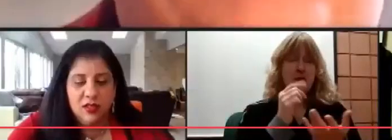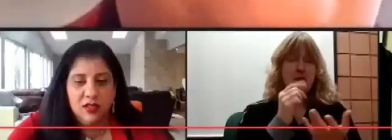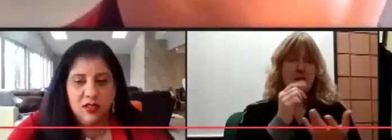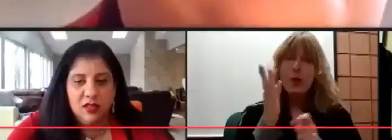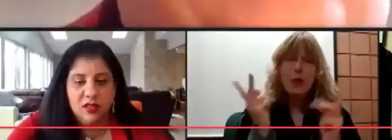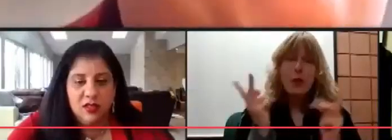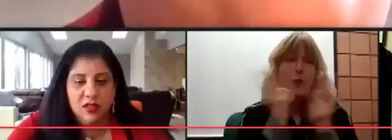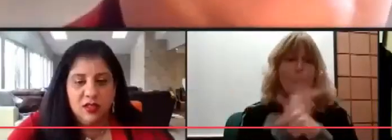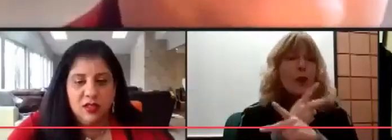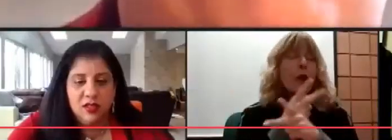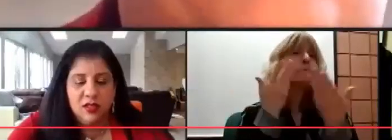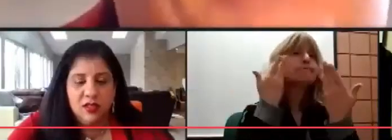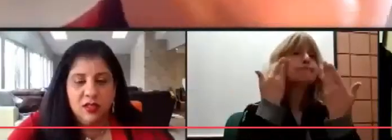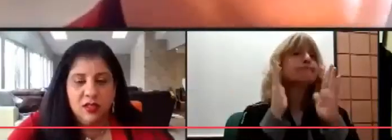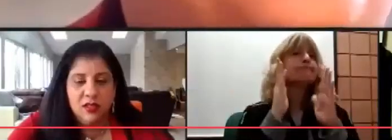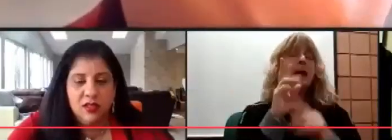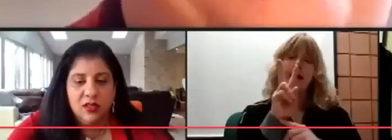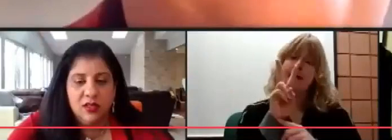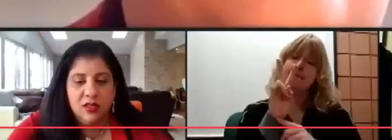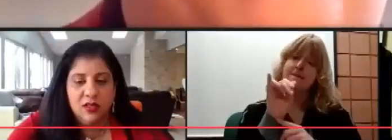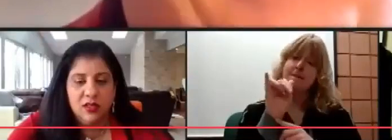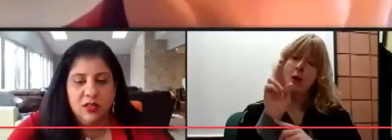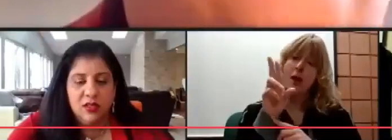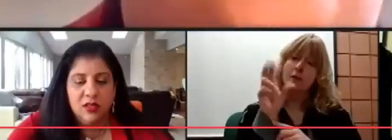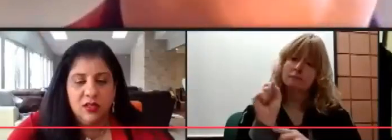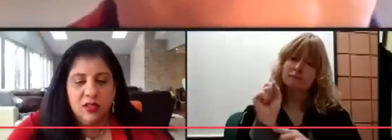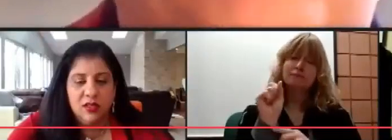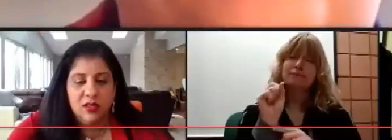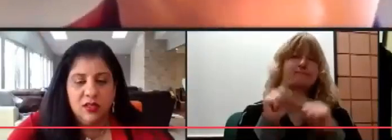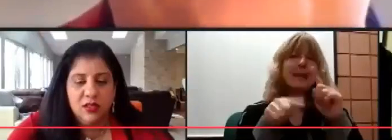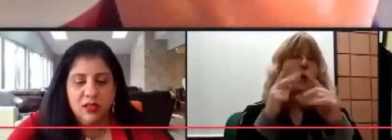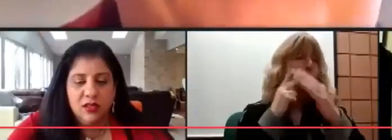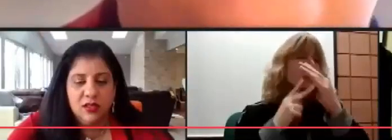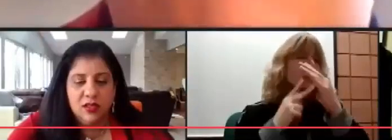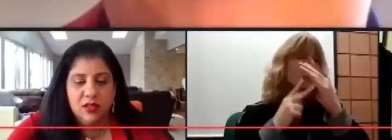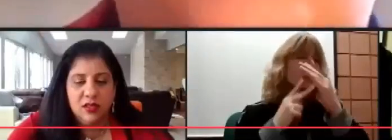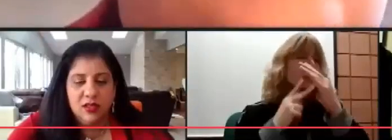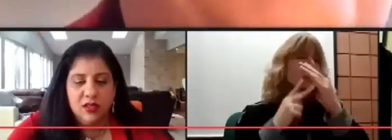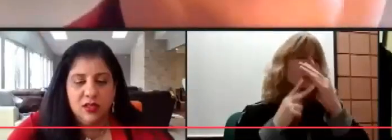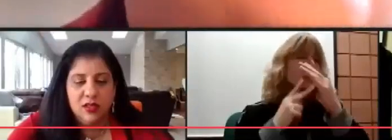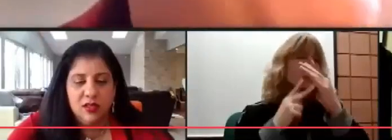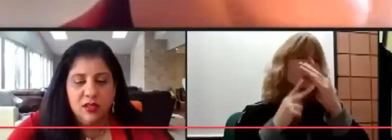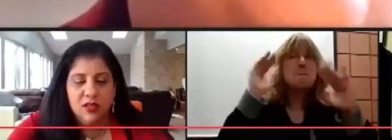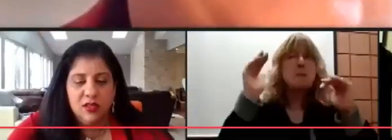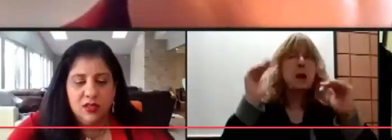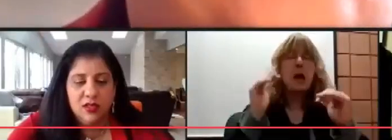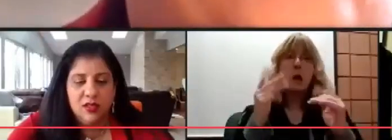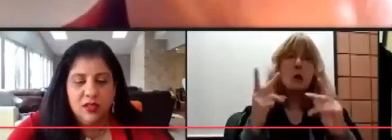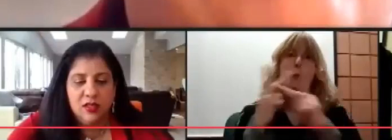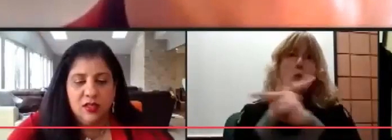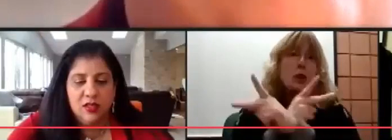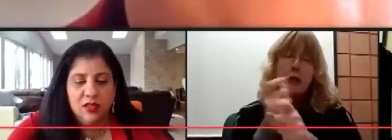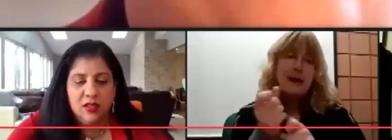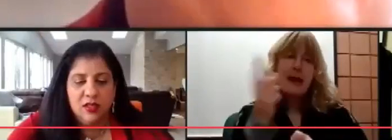flujo gripa este invierno empieza desde septiembre al final de marzo no creo que lo vayamos